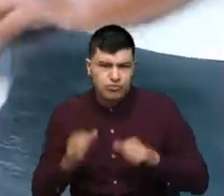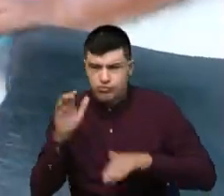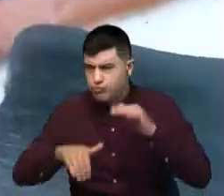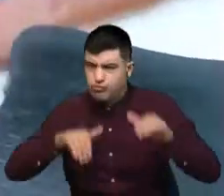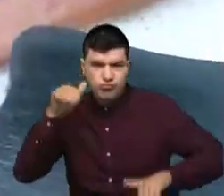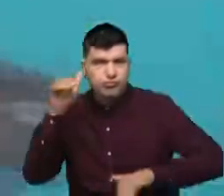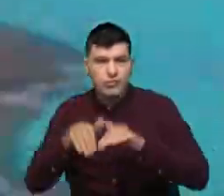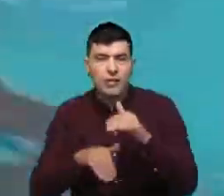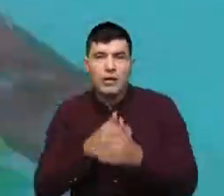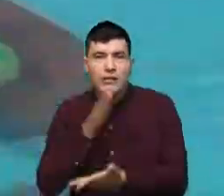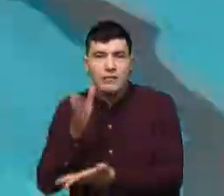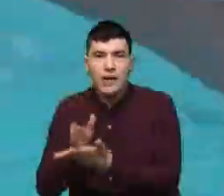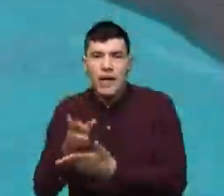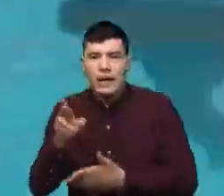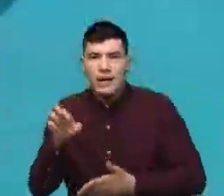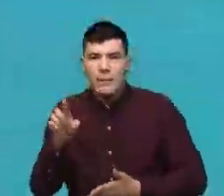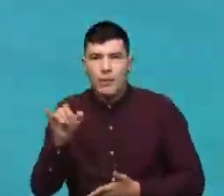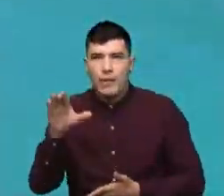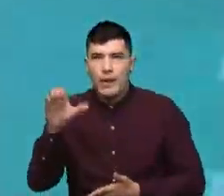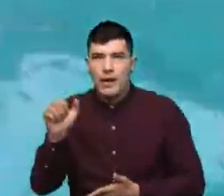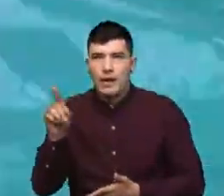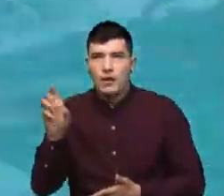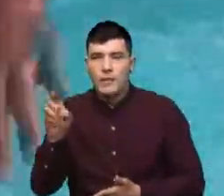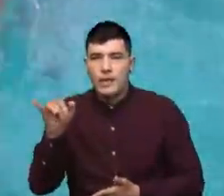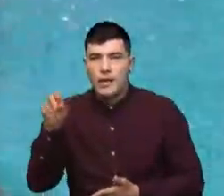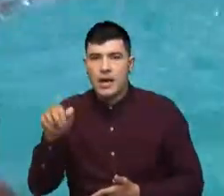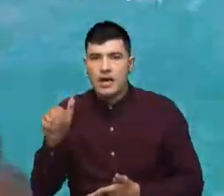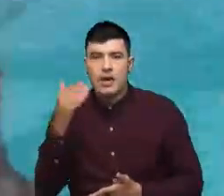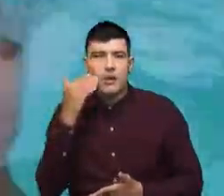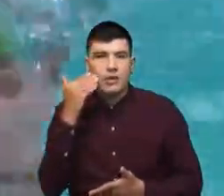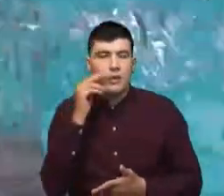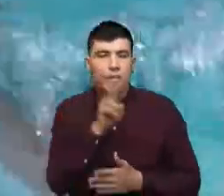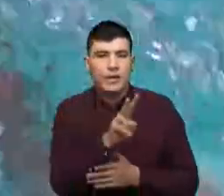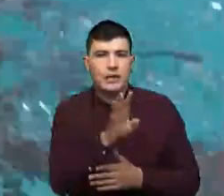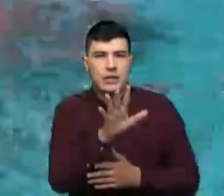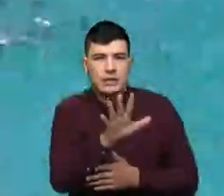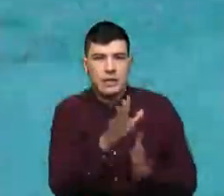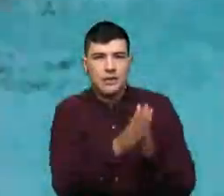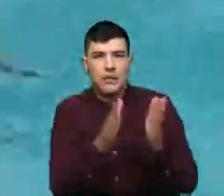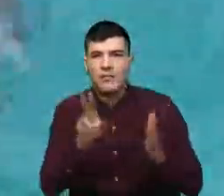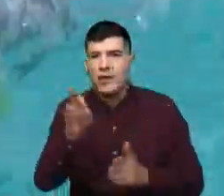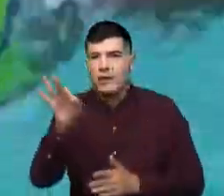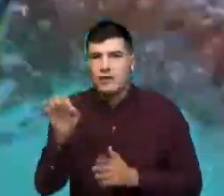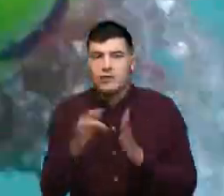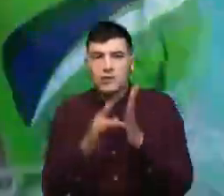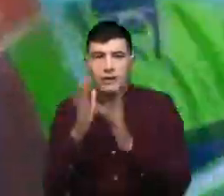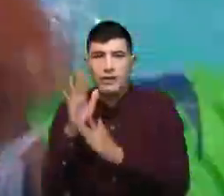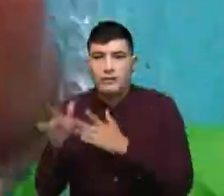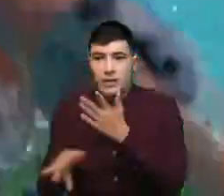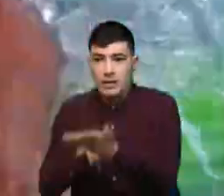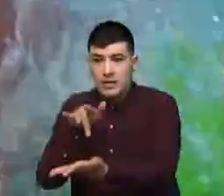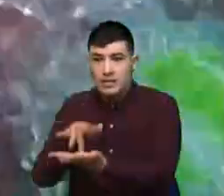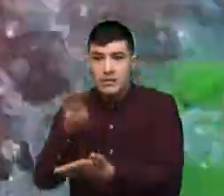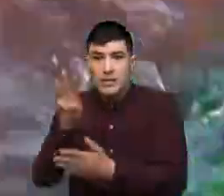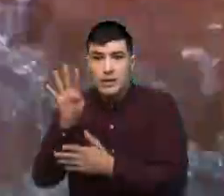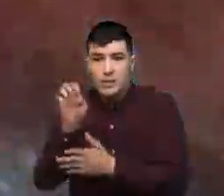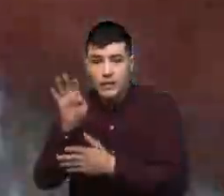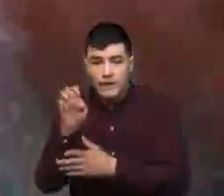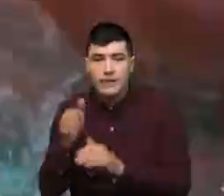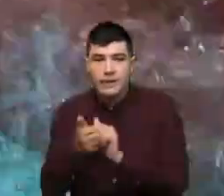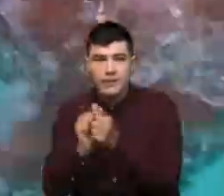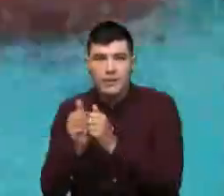república dominicana que se cumplirá entre el 25 y 28 de abril en donde estarán presentes 9 deportistas del club vida en